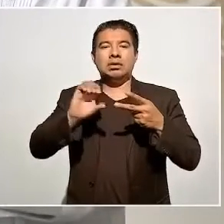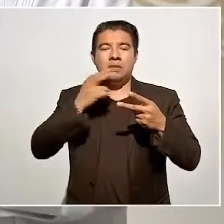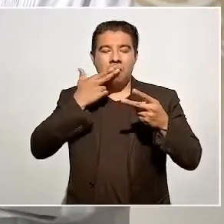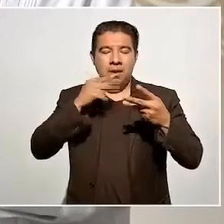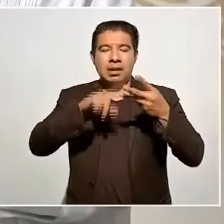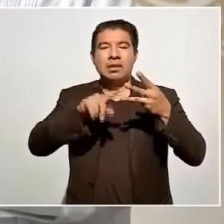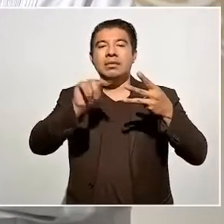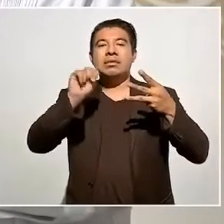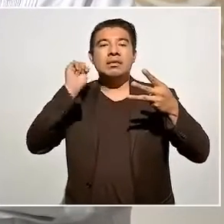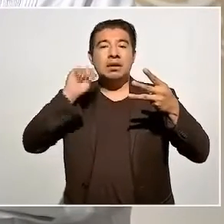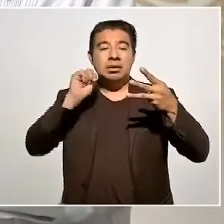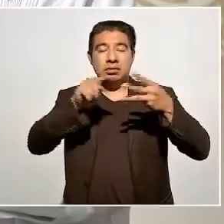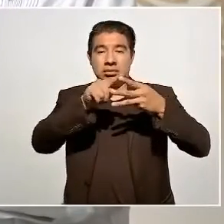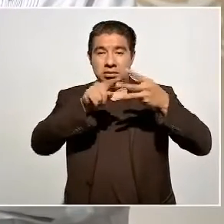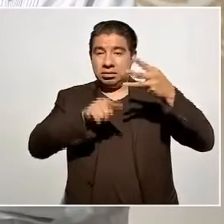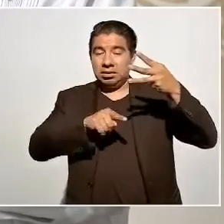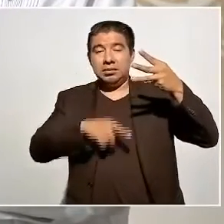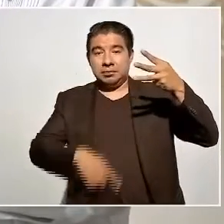lugar, Tabasco.